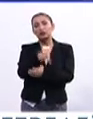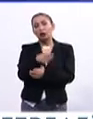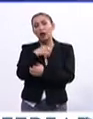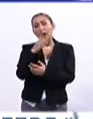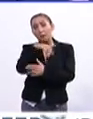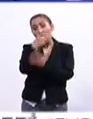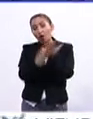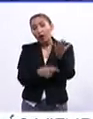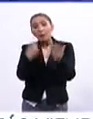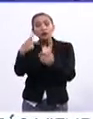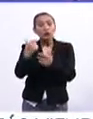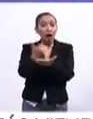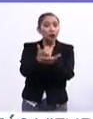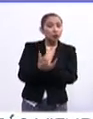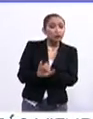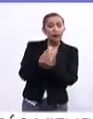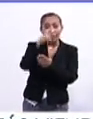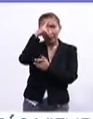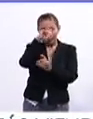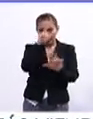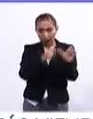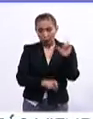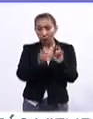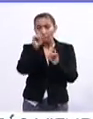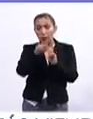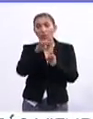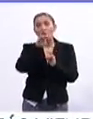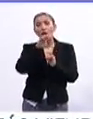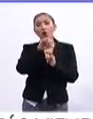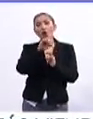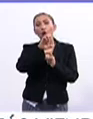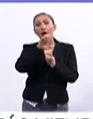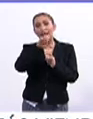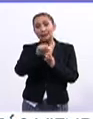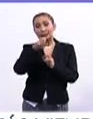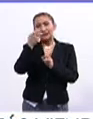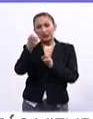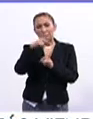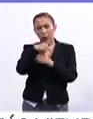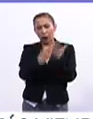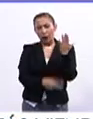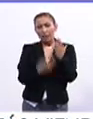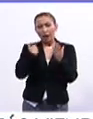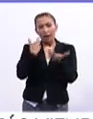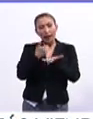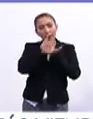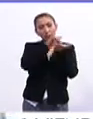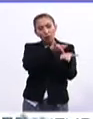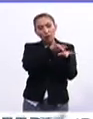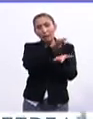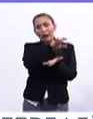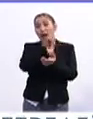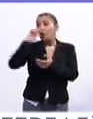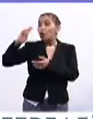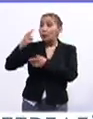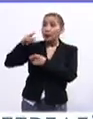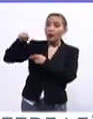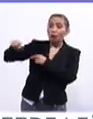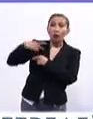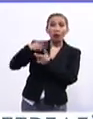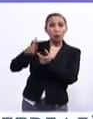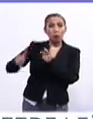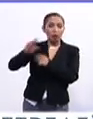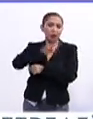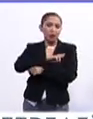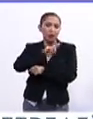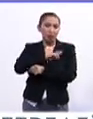hay programas de cooperación nacional. El mismo ICOES, que es un programa de movilidad nacional con universidades, tenemos tanto con públicas